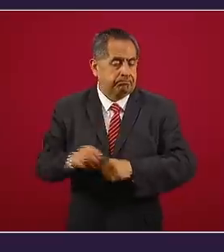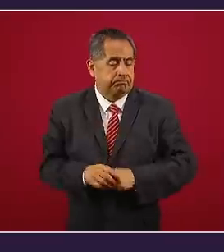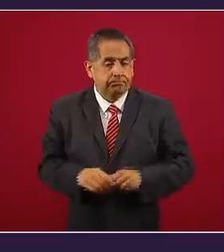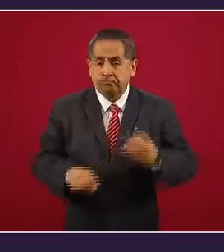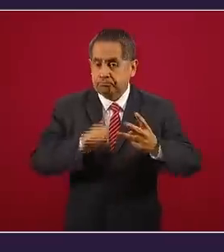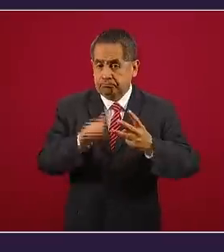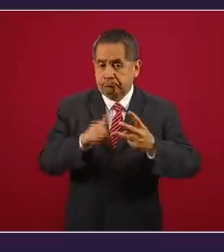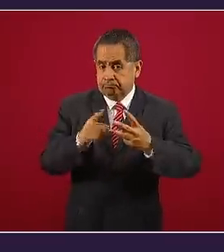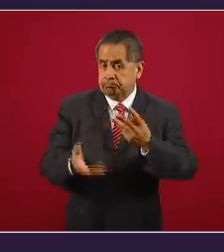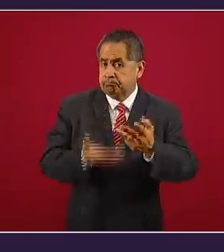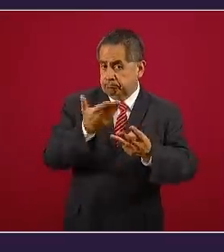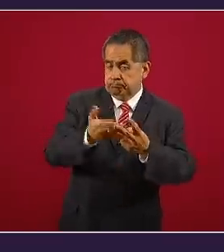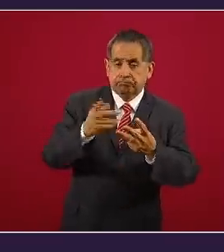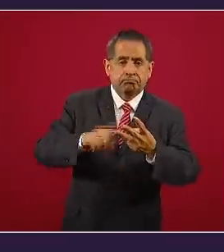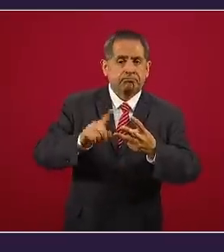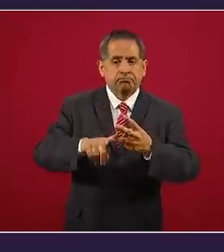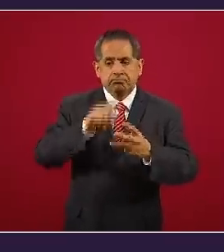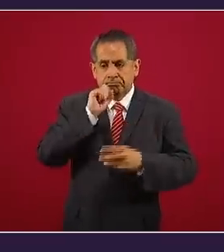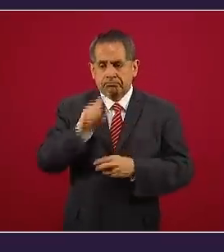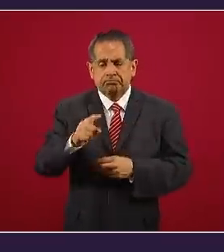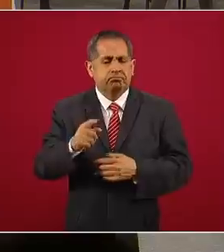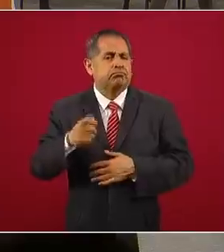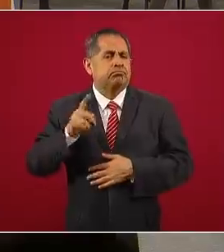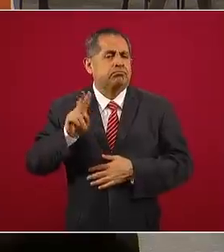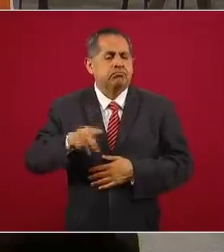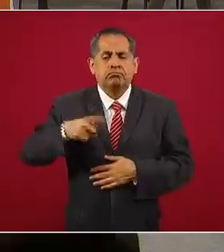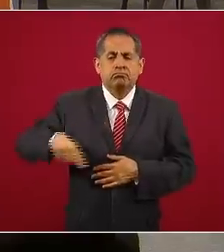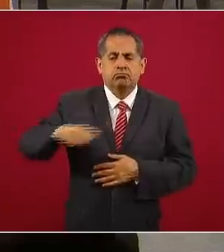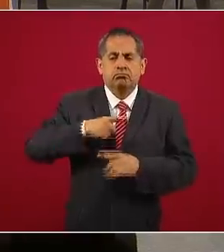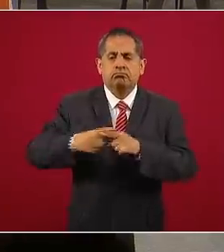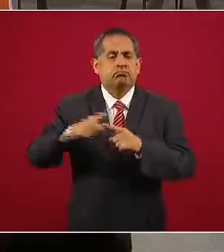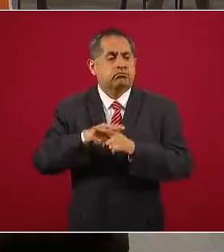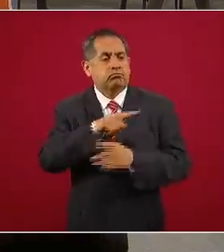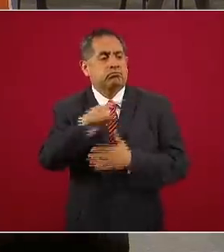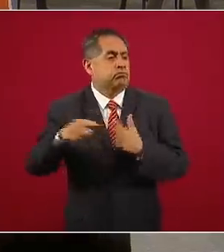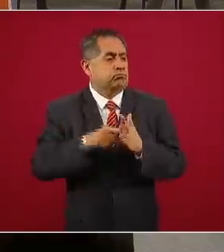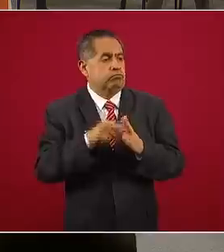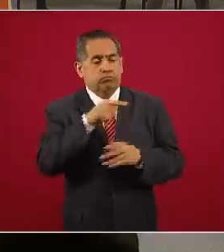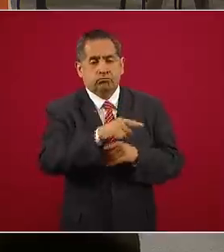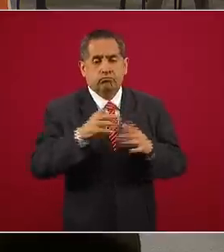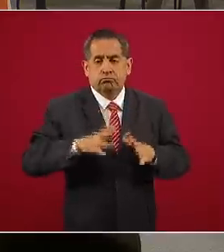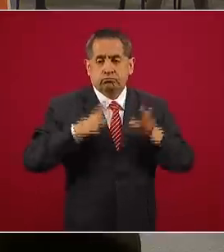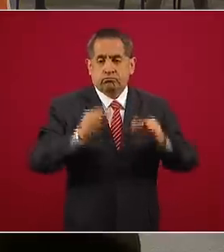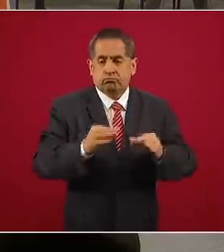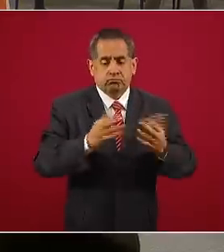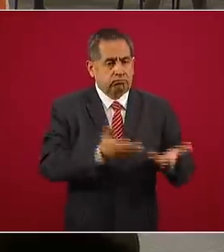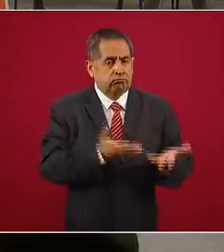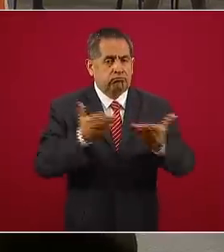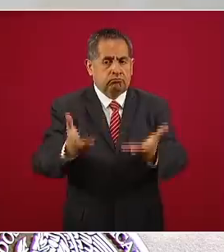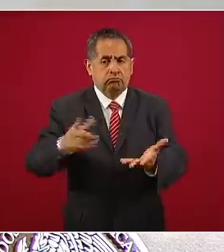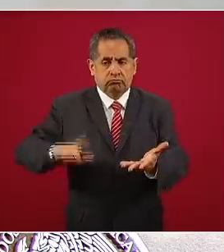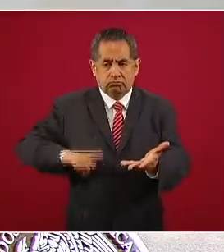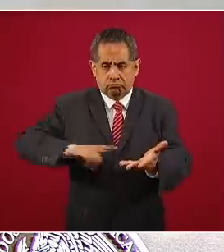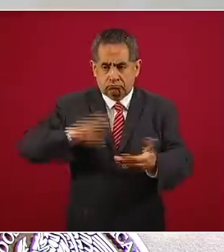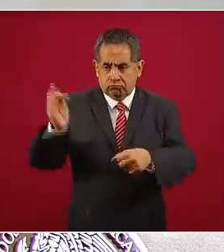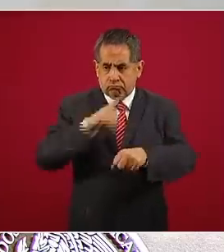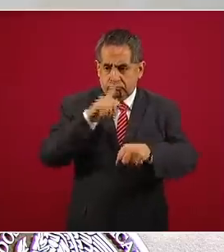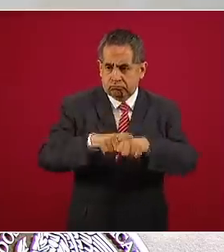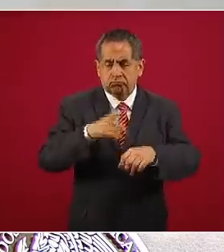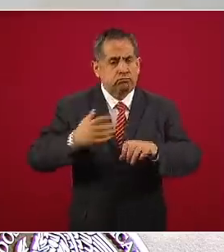ofrecimiento era justamente es el ofrecimiento de las instalaciones de la fundación al gobierno federal ya los gobiernos